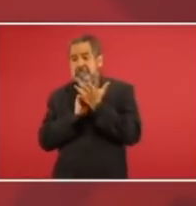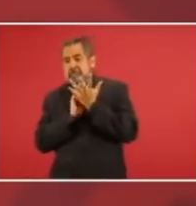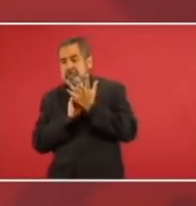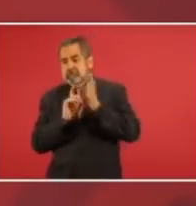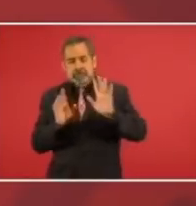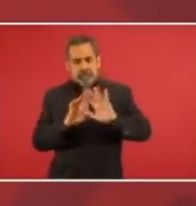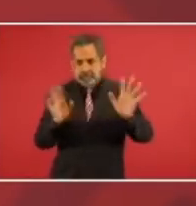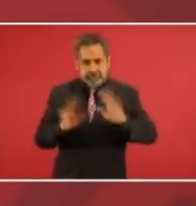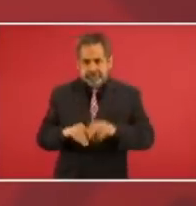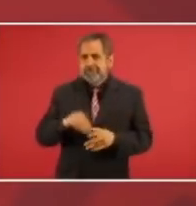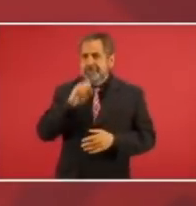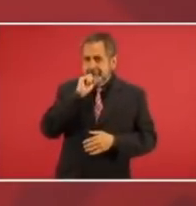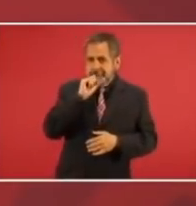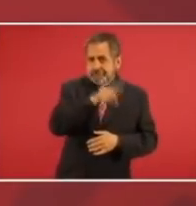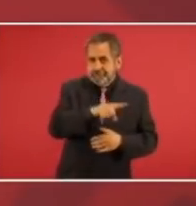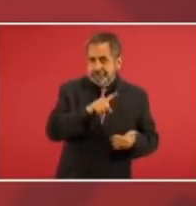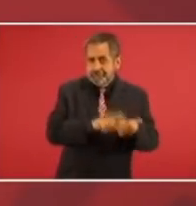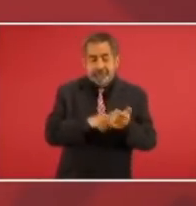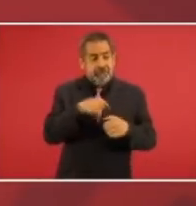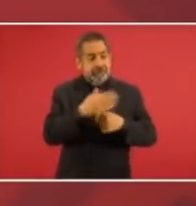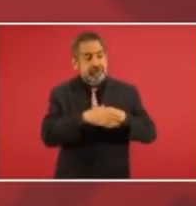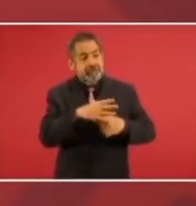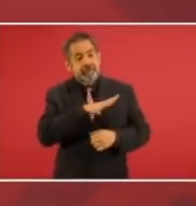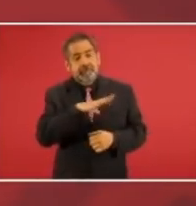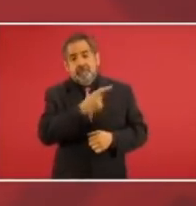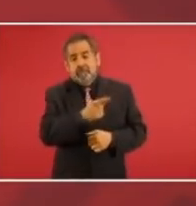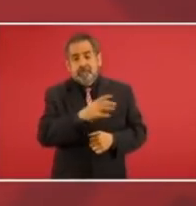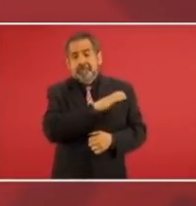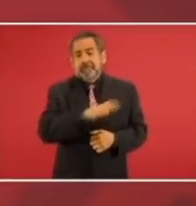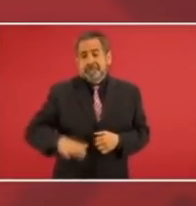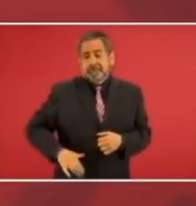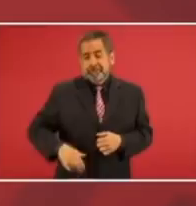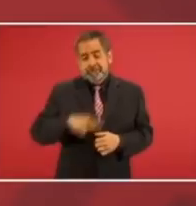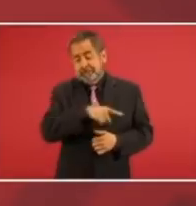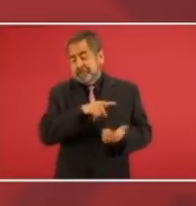porque ahí está también uno que quiere ser candidato